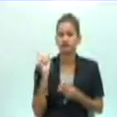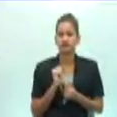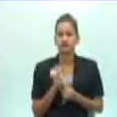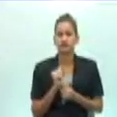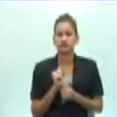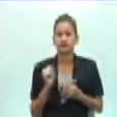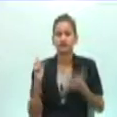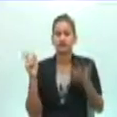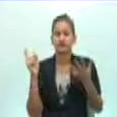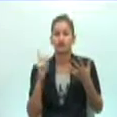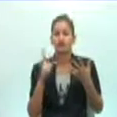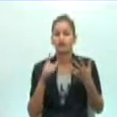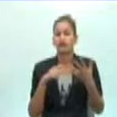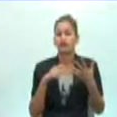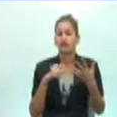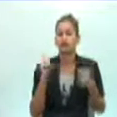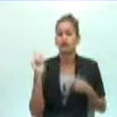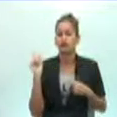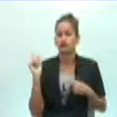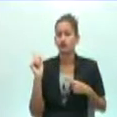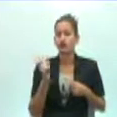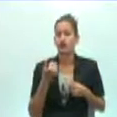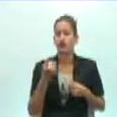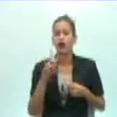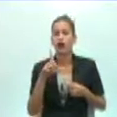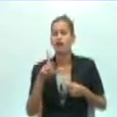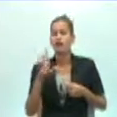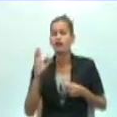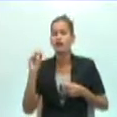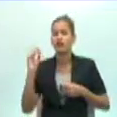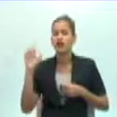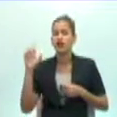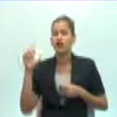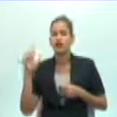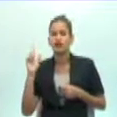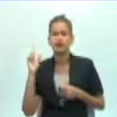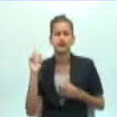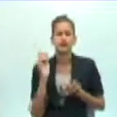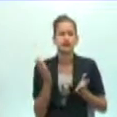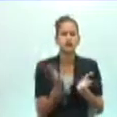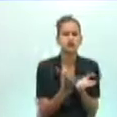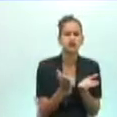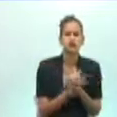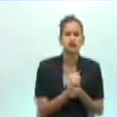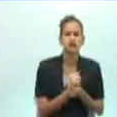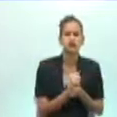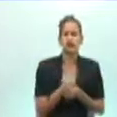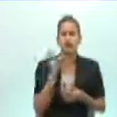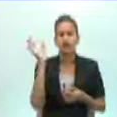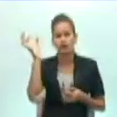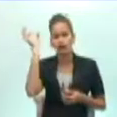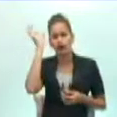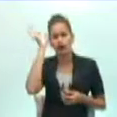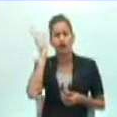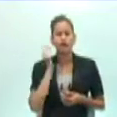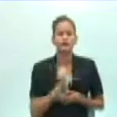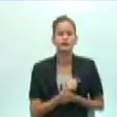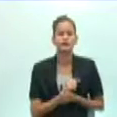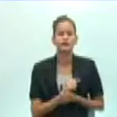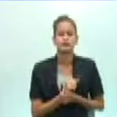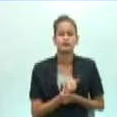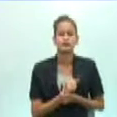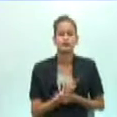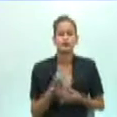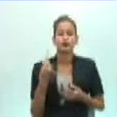aparecen las dos, al y del, que son las contracciones con que trabajamos en español. Y conjunciones,